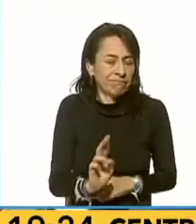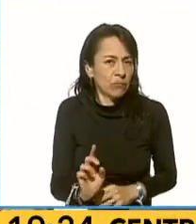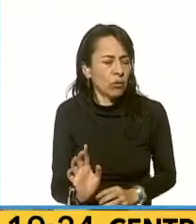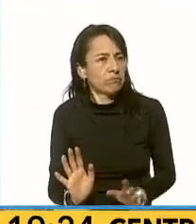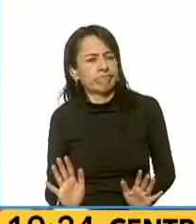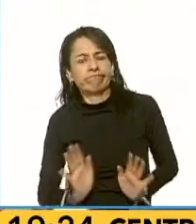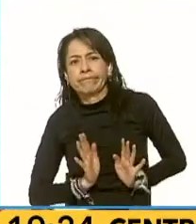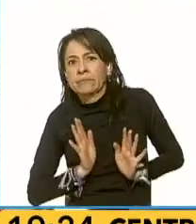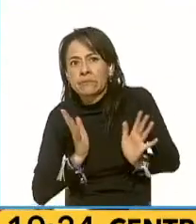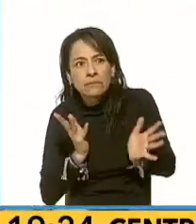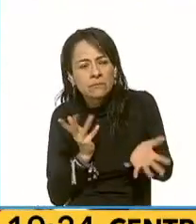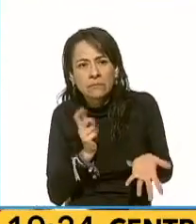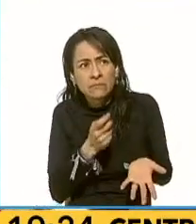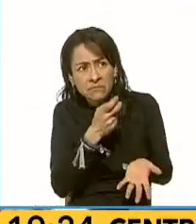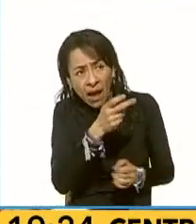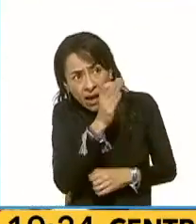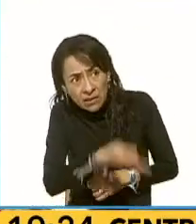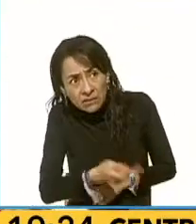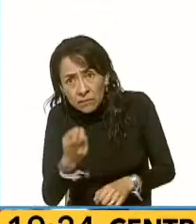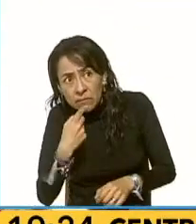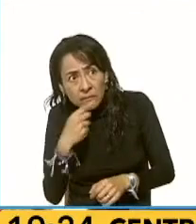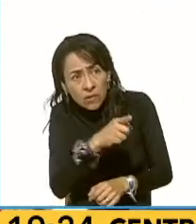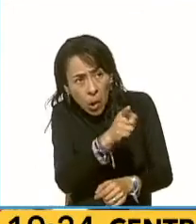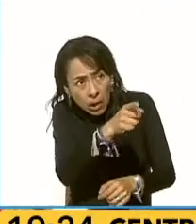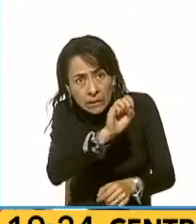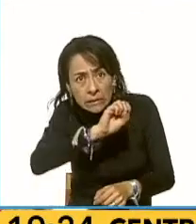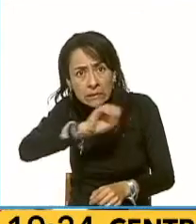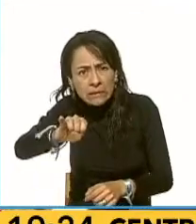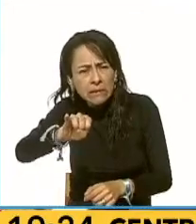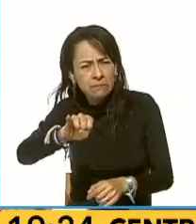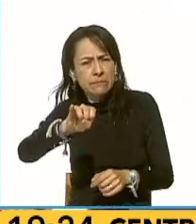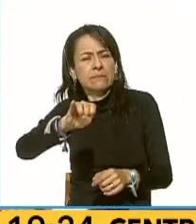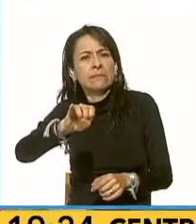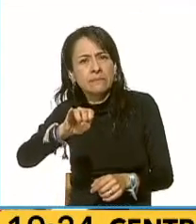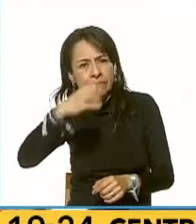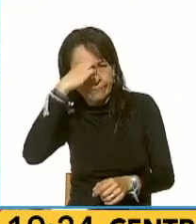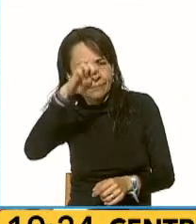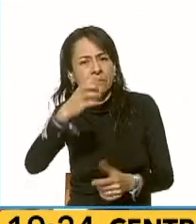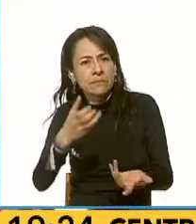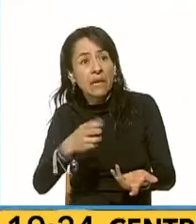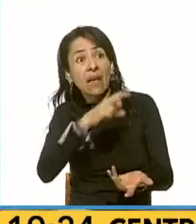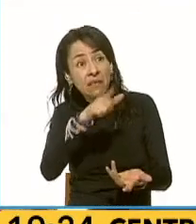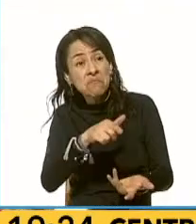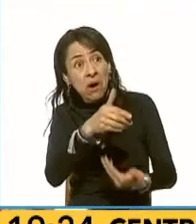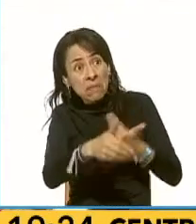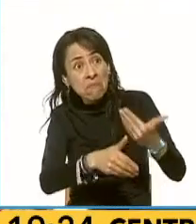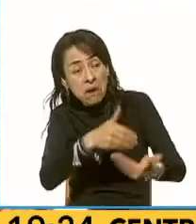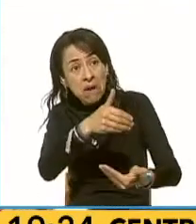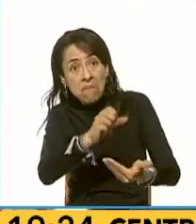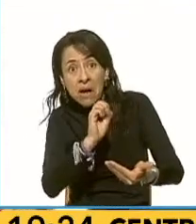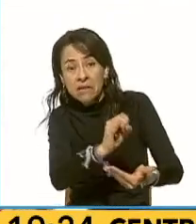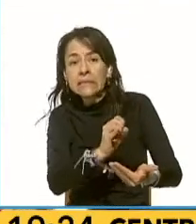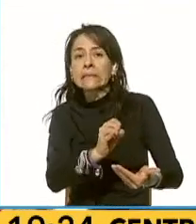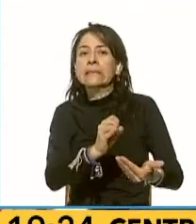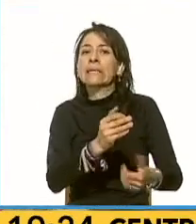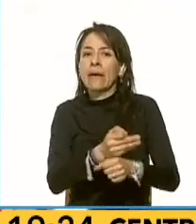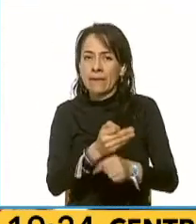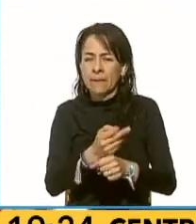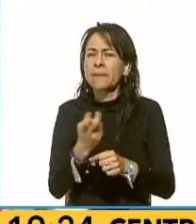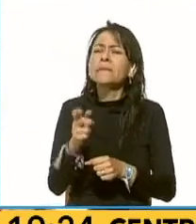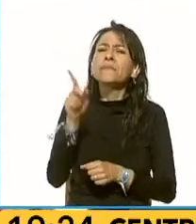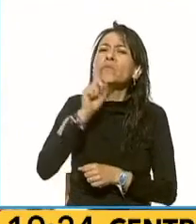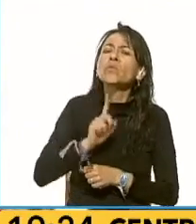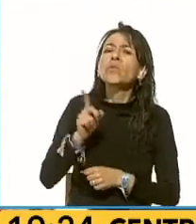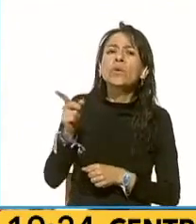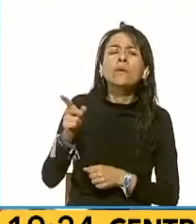haya admitido esta demanda y que se siga el cauce en el cual estamos en este momento. La presidenta dio